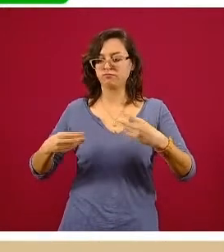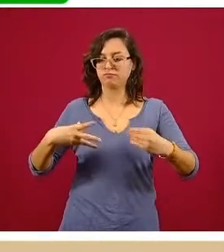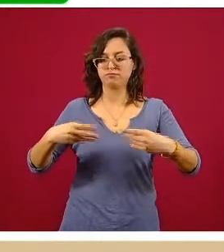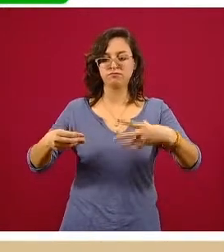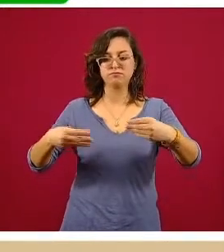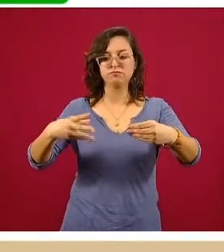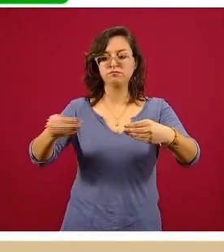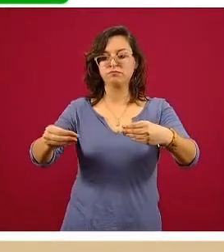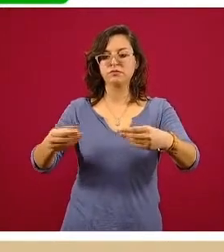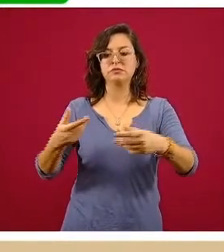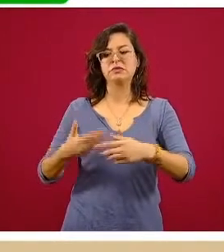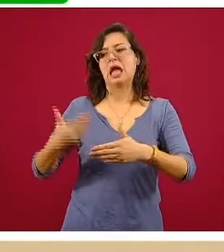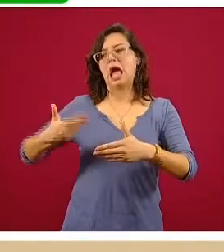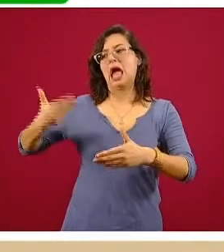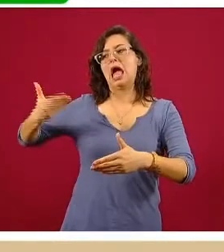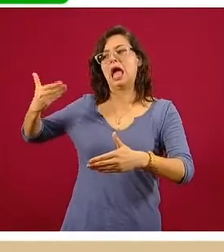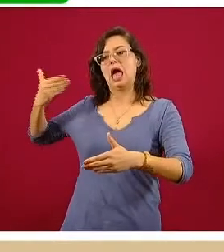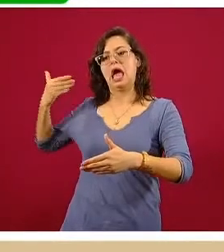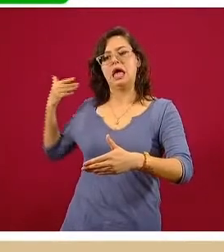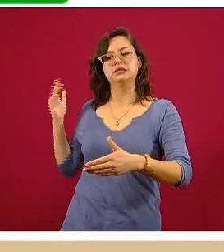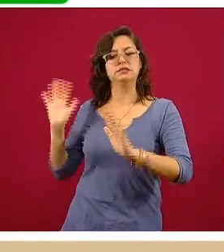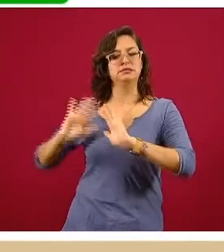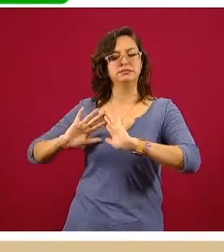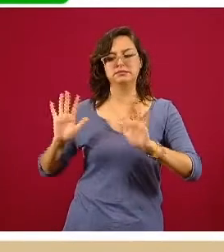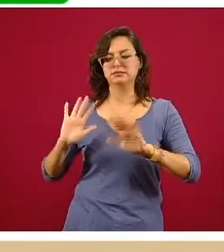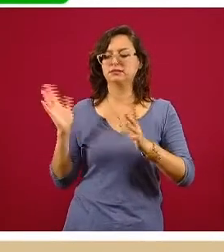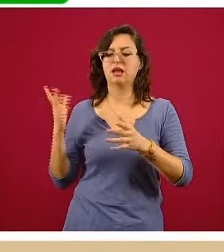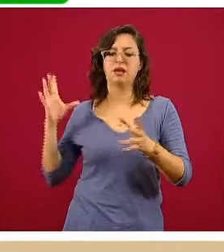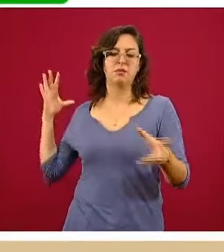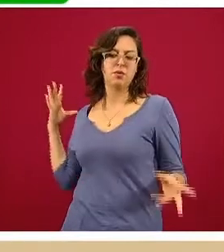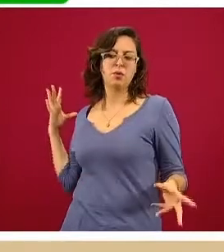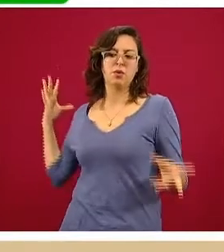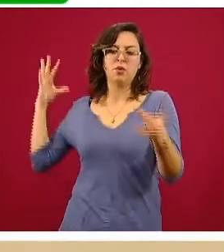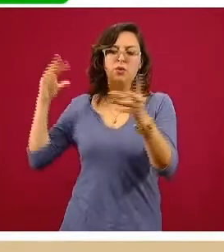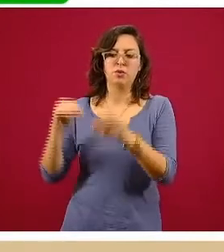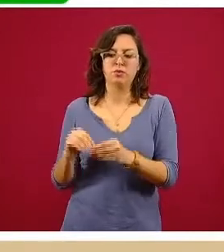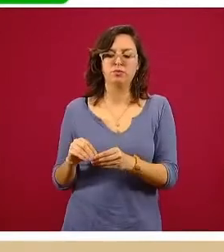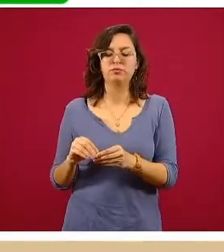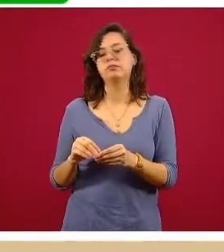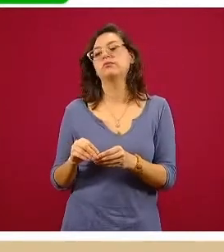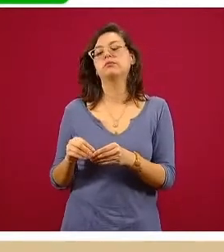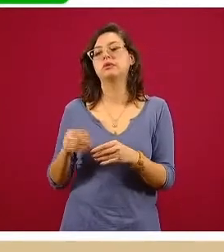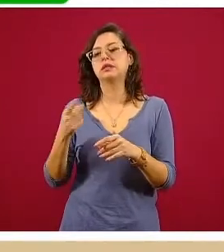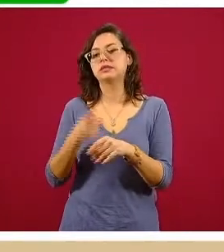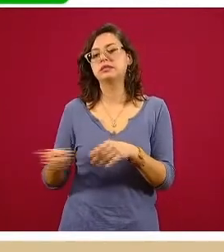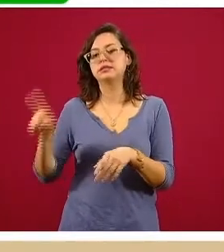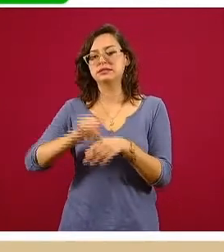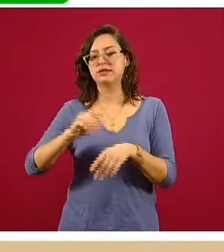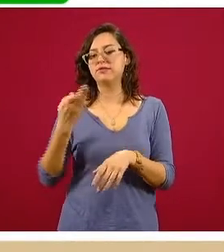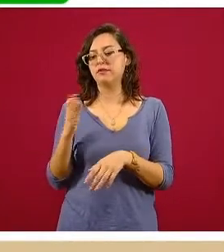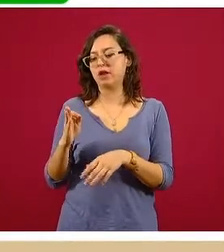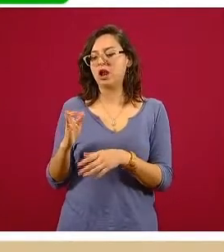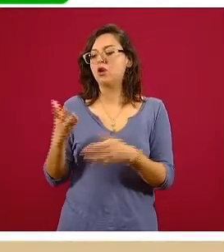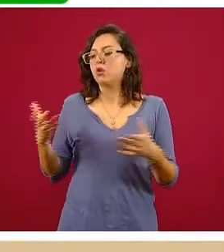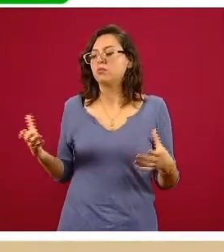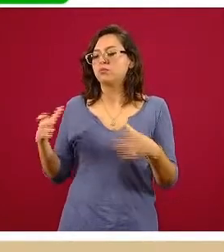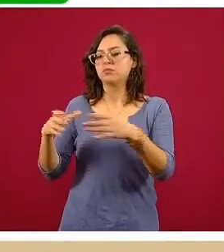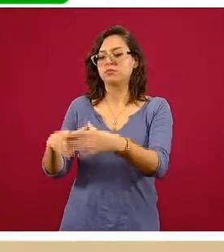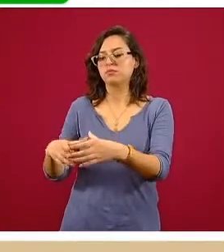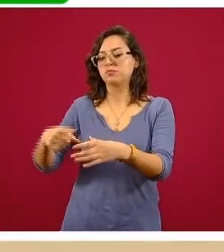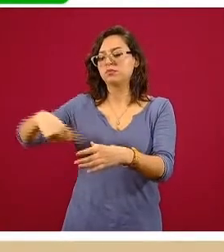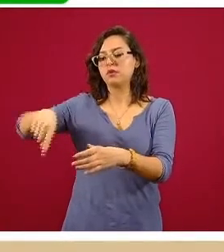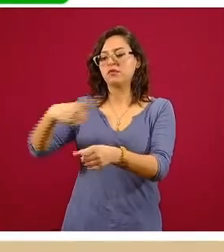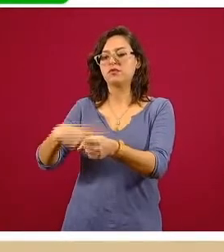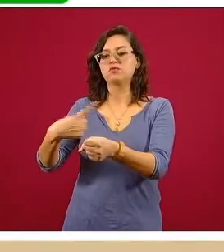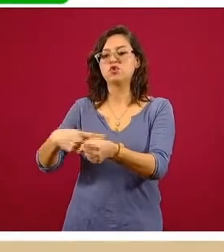más allá de todos los casos estimados que se han acumulado desde que inició la epidemia en México, ahora representan el